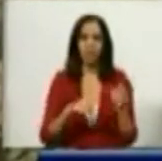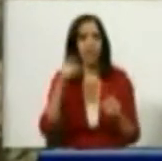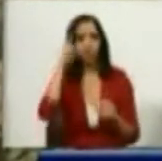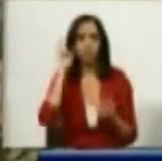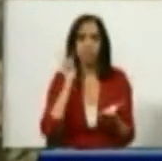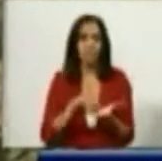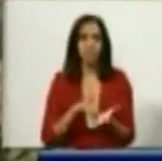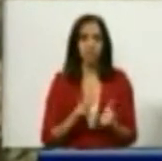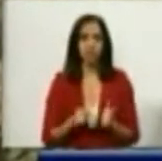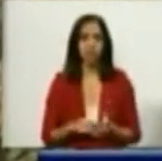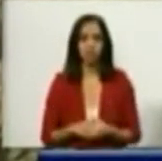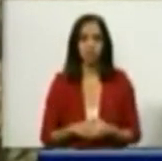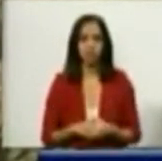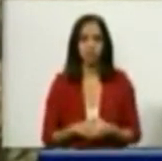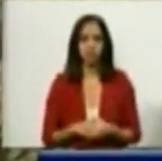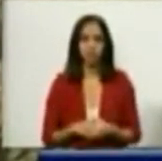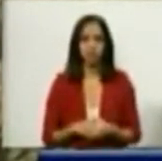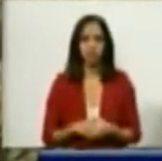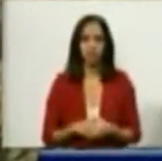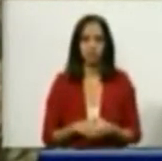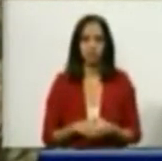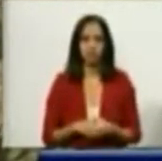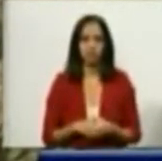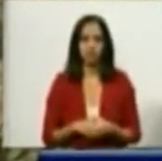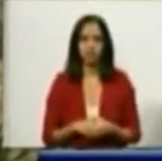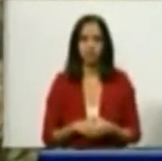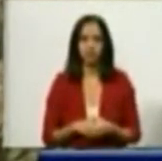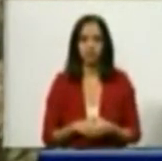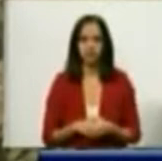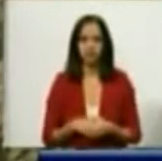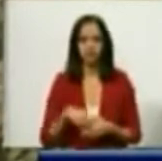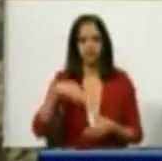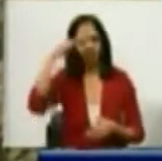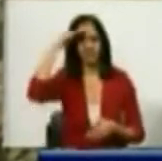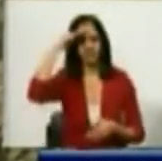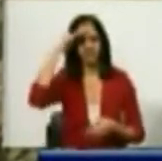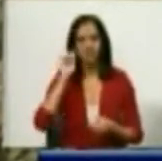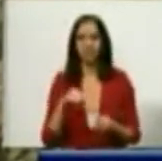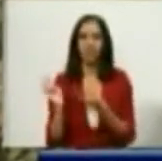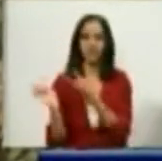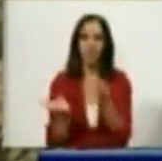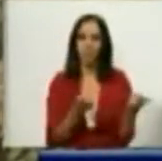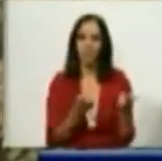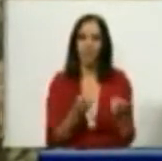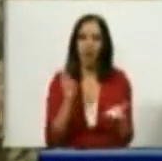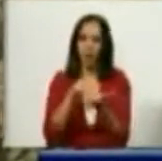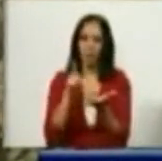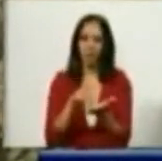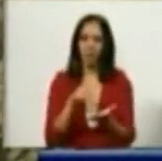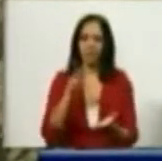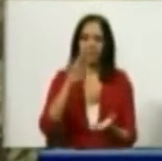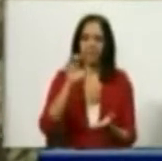día contra almirante Reynaldo Castañeda está presente con nosotros por aquí